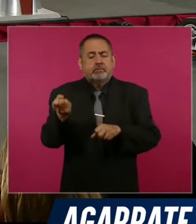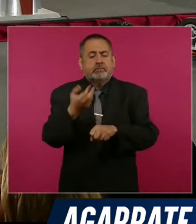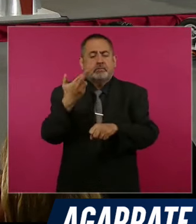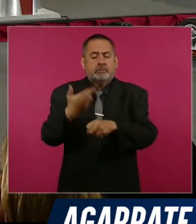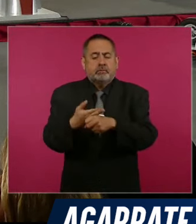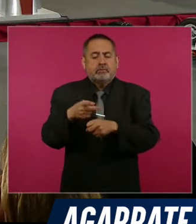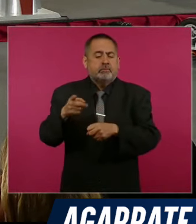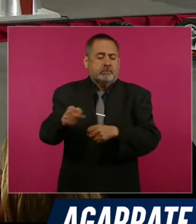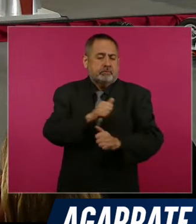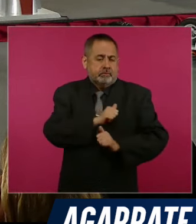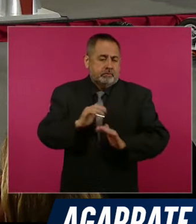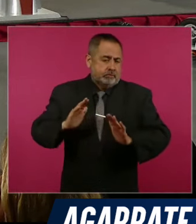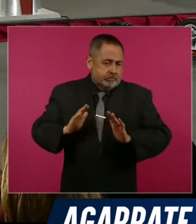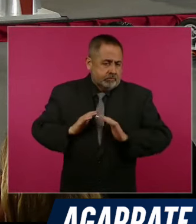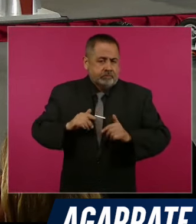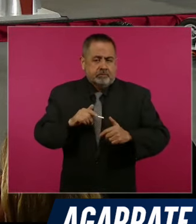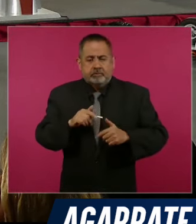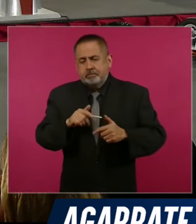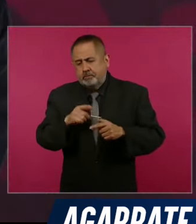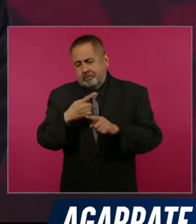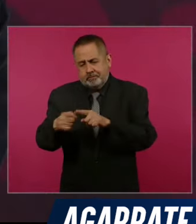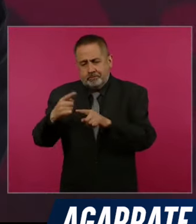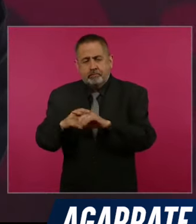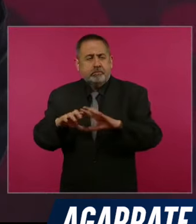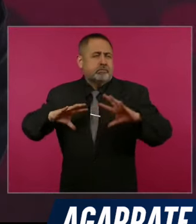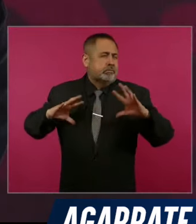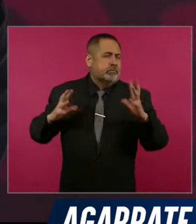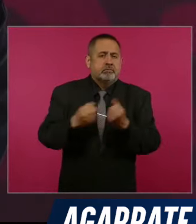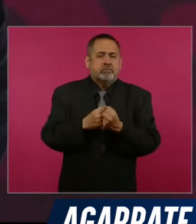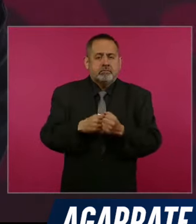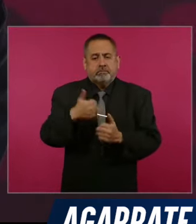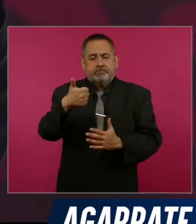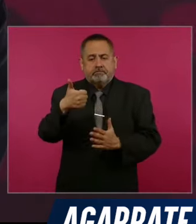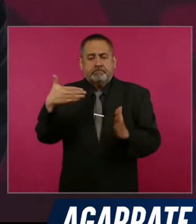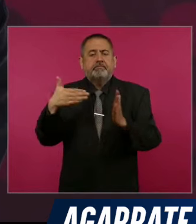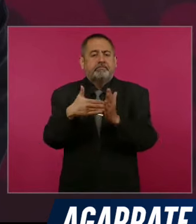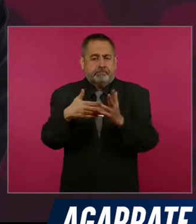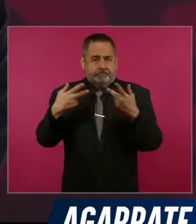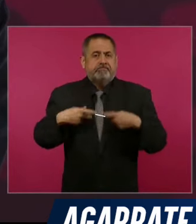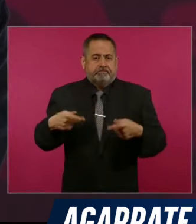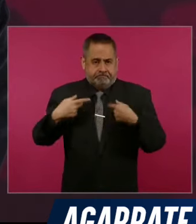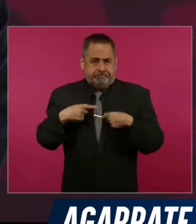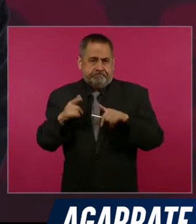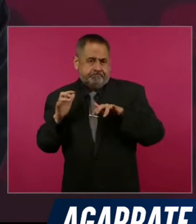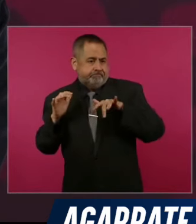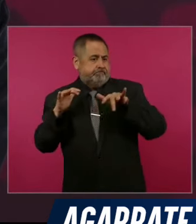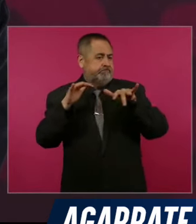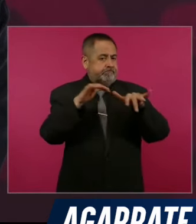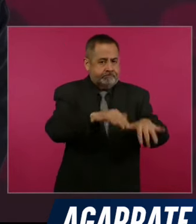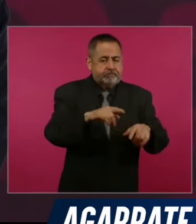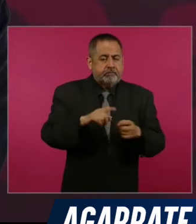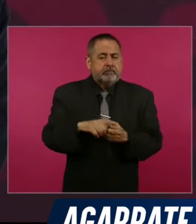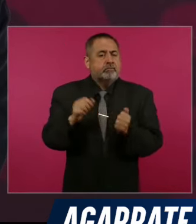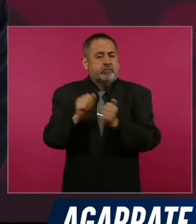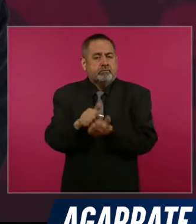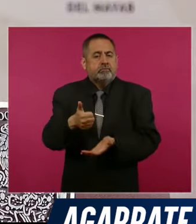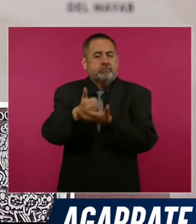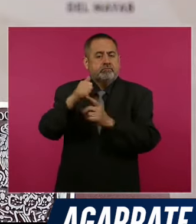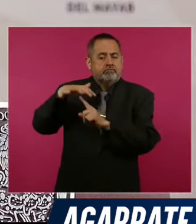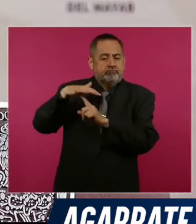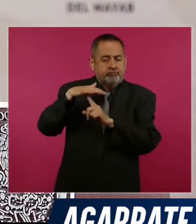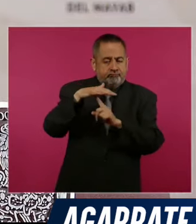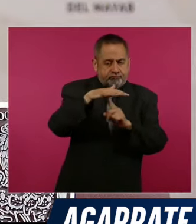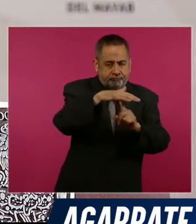de las fuerzas armadas alrededor de 6,000 elementos y se están utilizando helicópteros